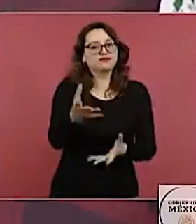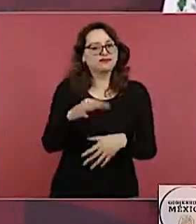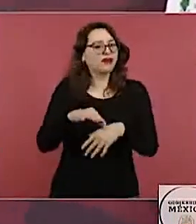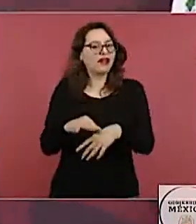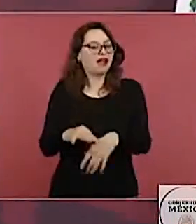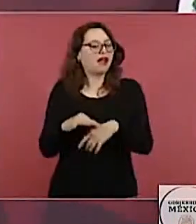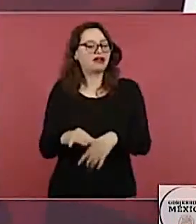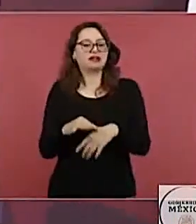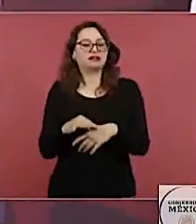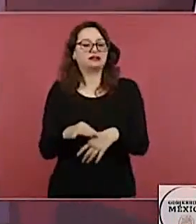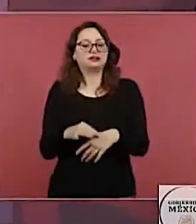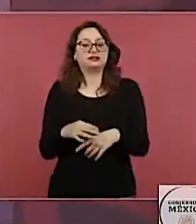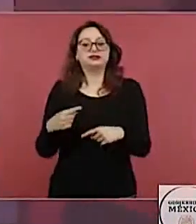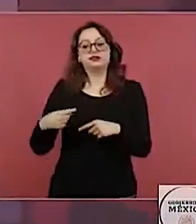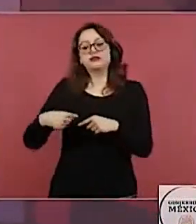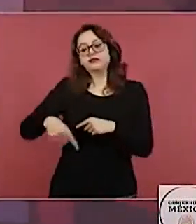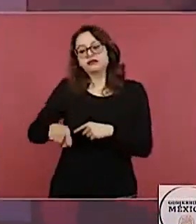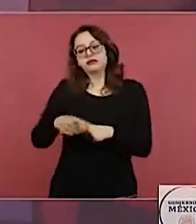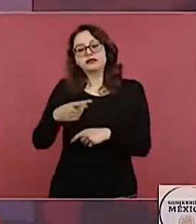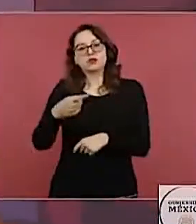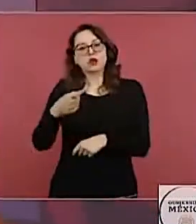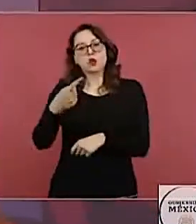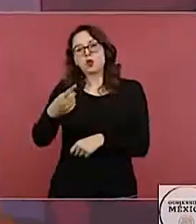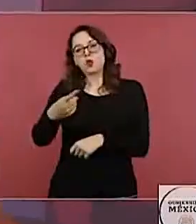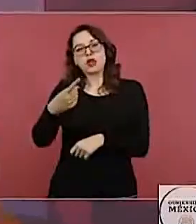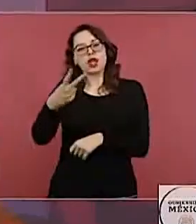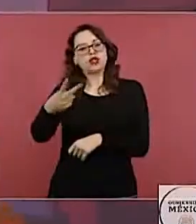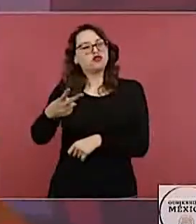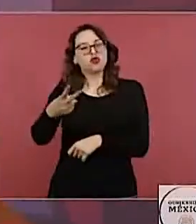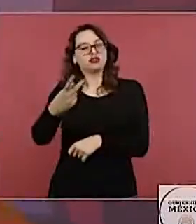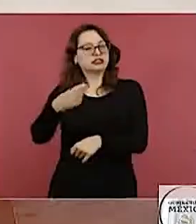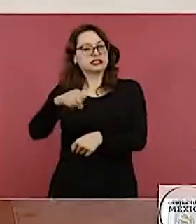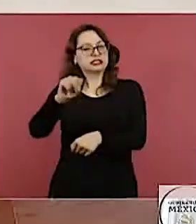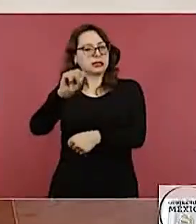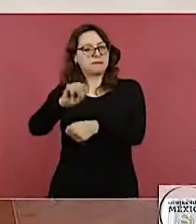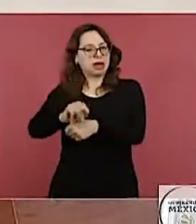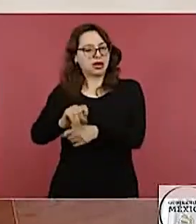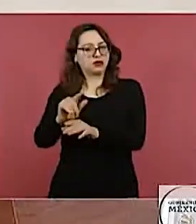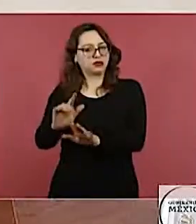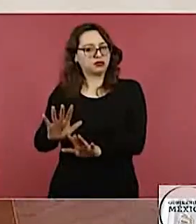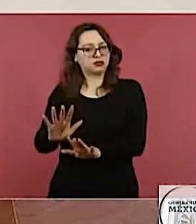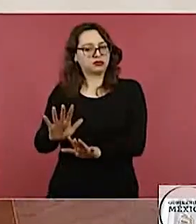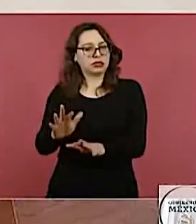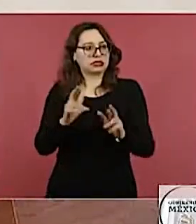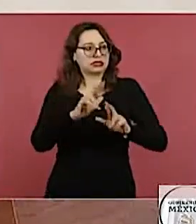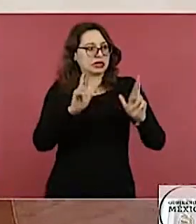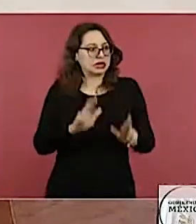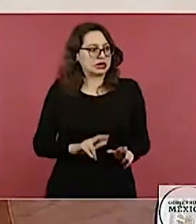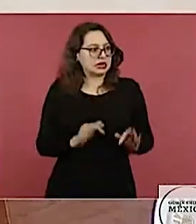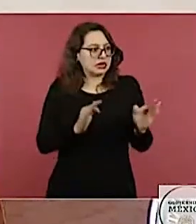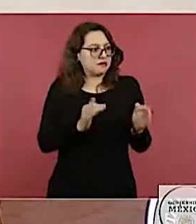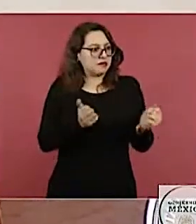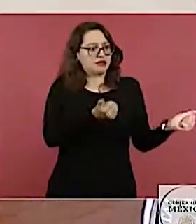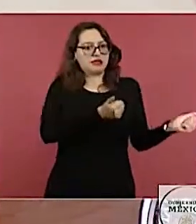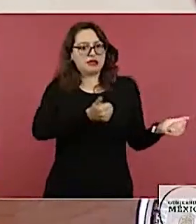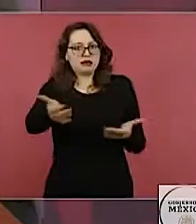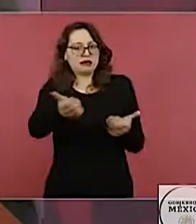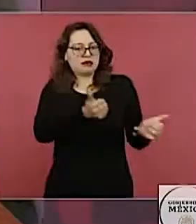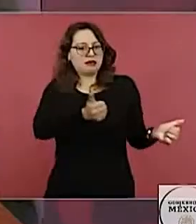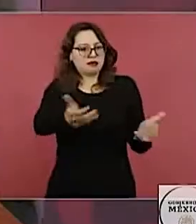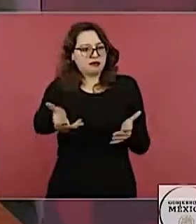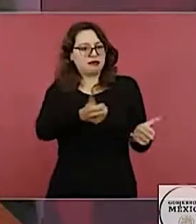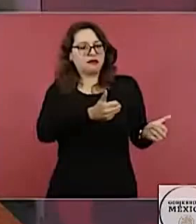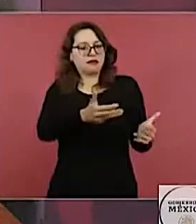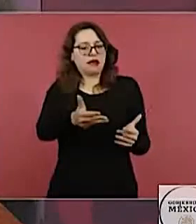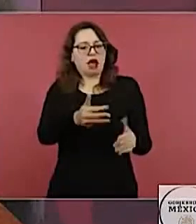sustituir la primera semana segunda semana en tanto se tienen ya refrigeradores